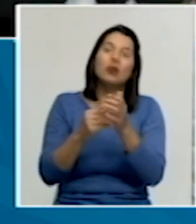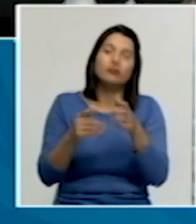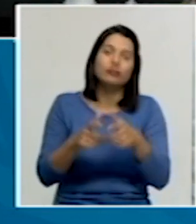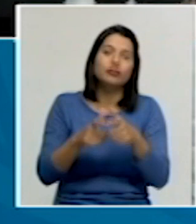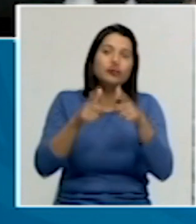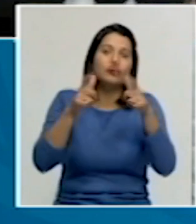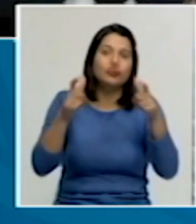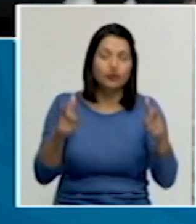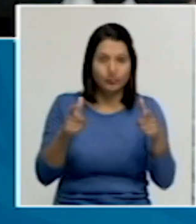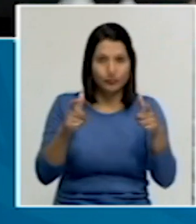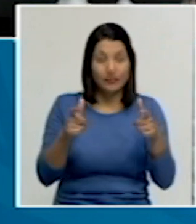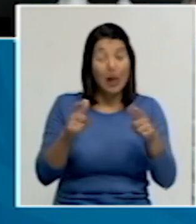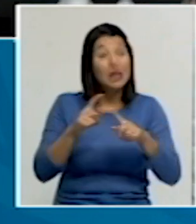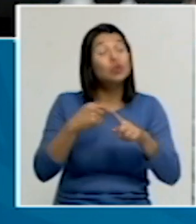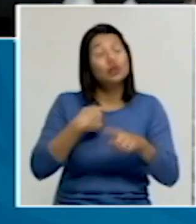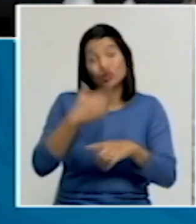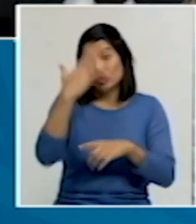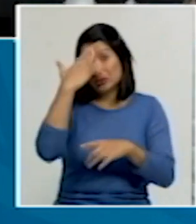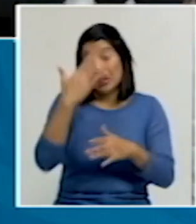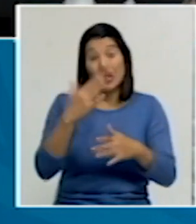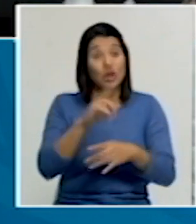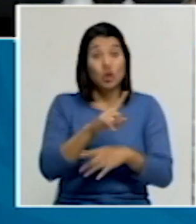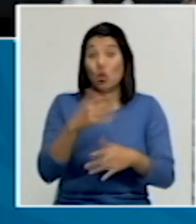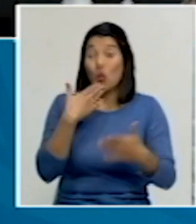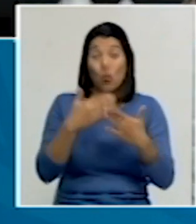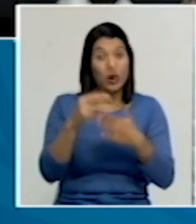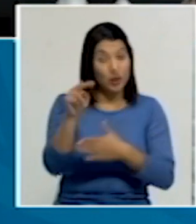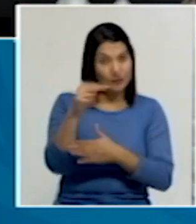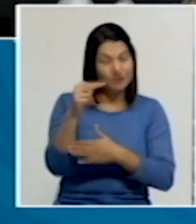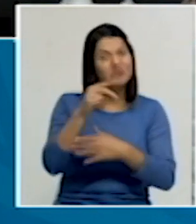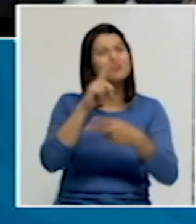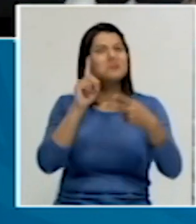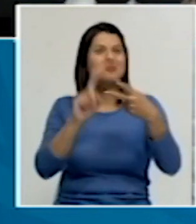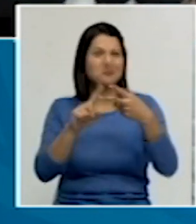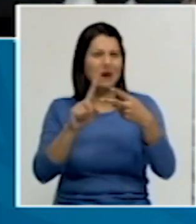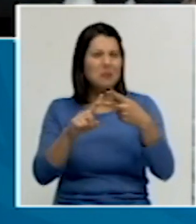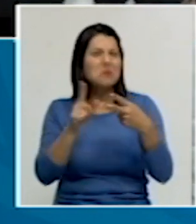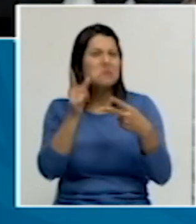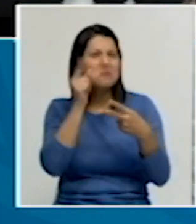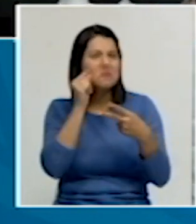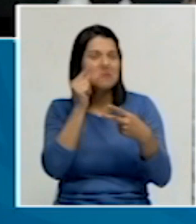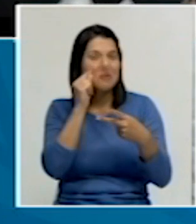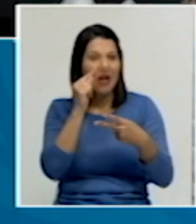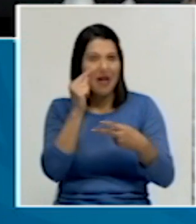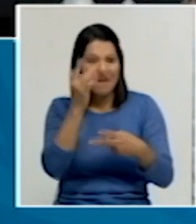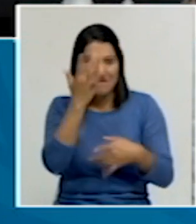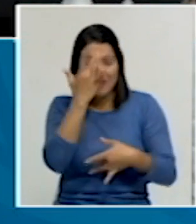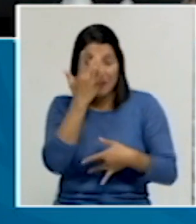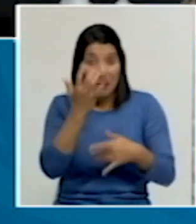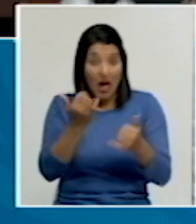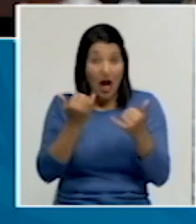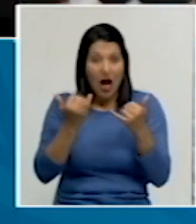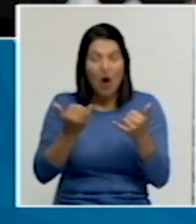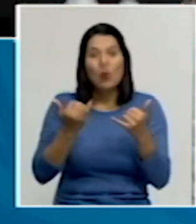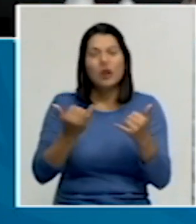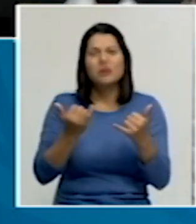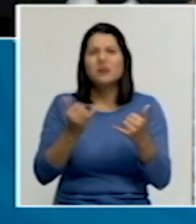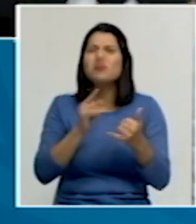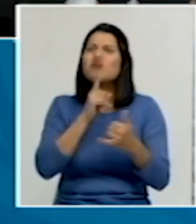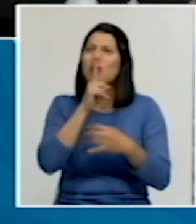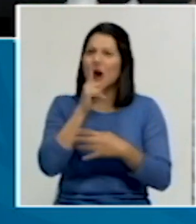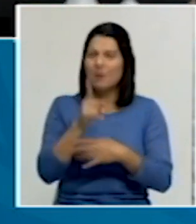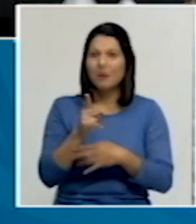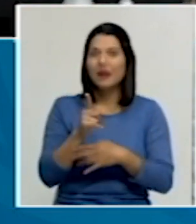noticias. Y también esta curiosidad que está ocurriendo actualmente, que en realidad sí